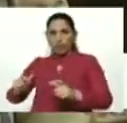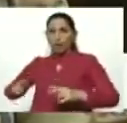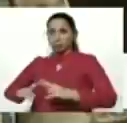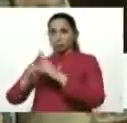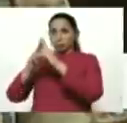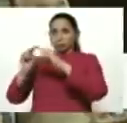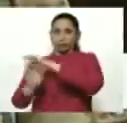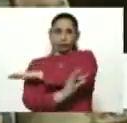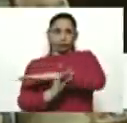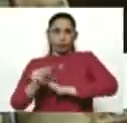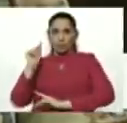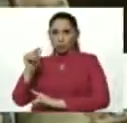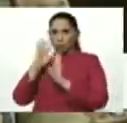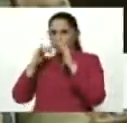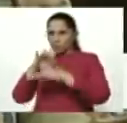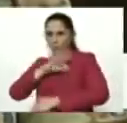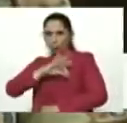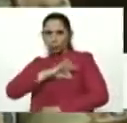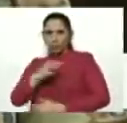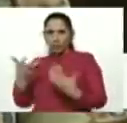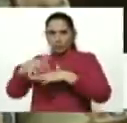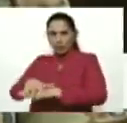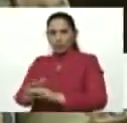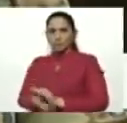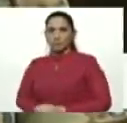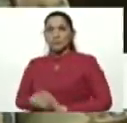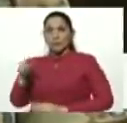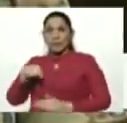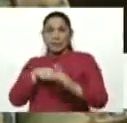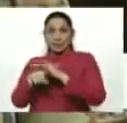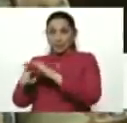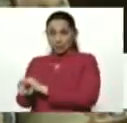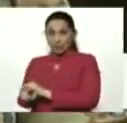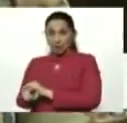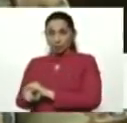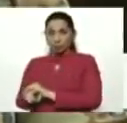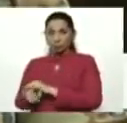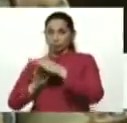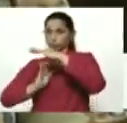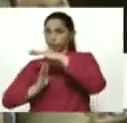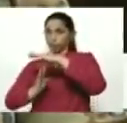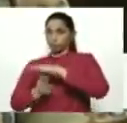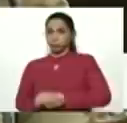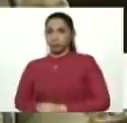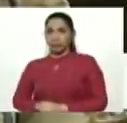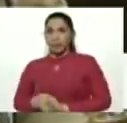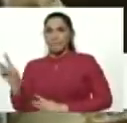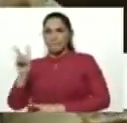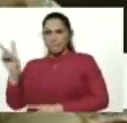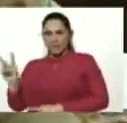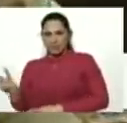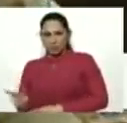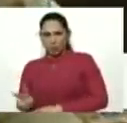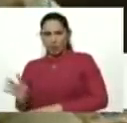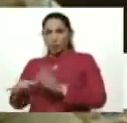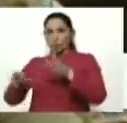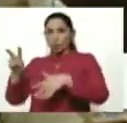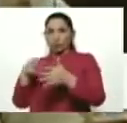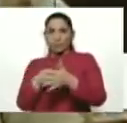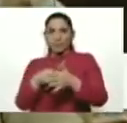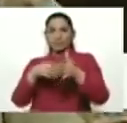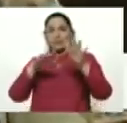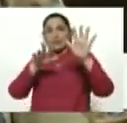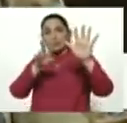PASI de atención social integral y un ingreso migratorio de venezolanos de 12.700